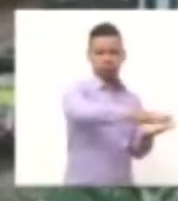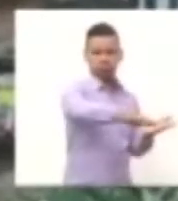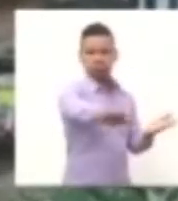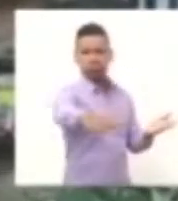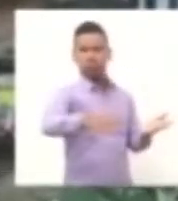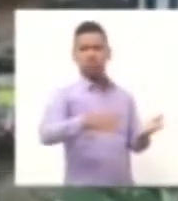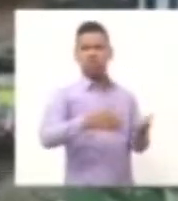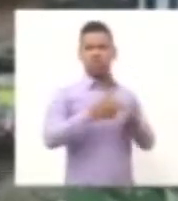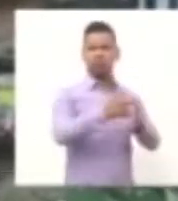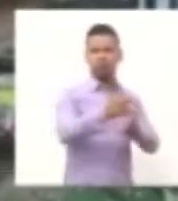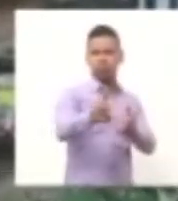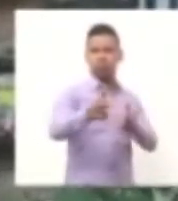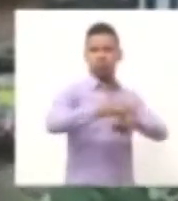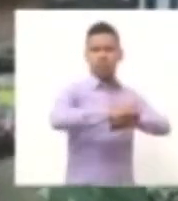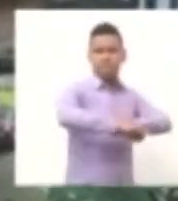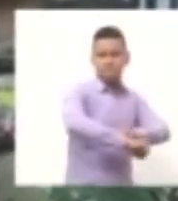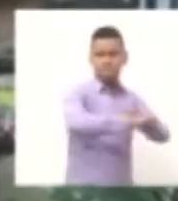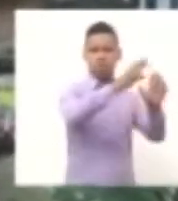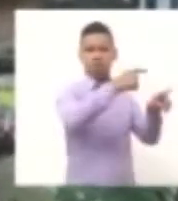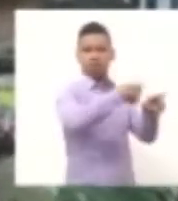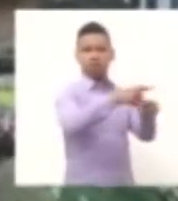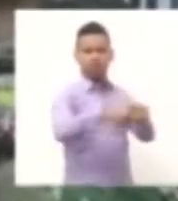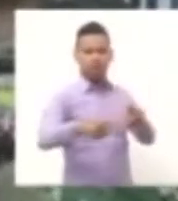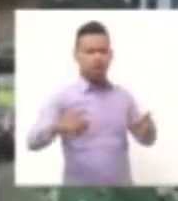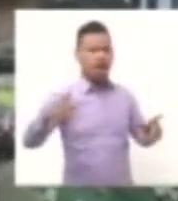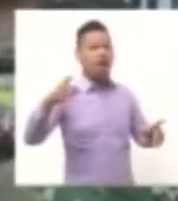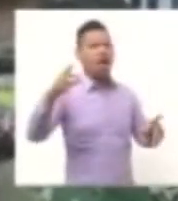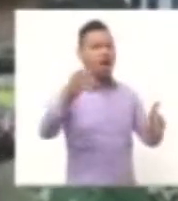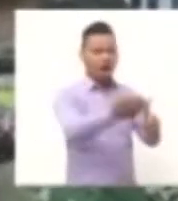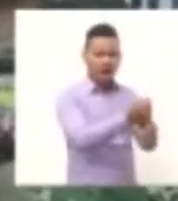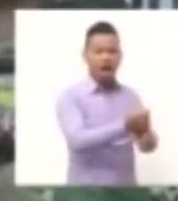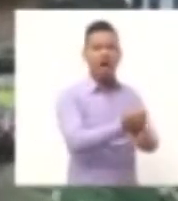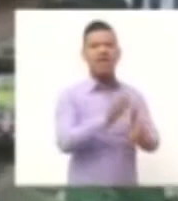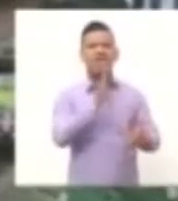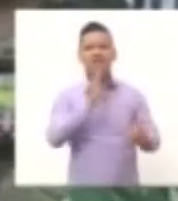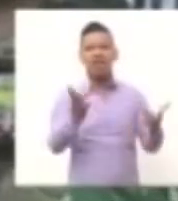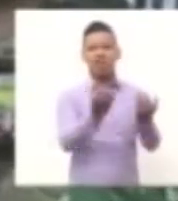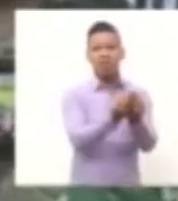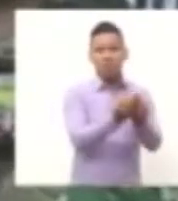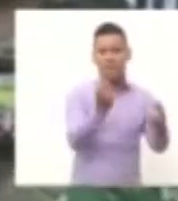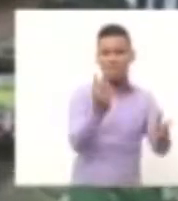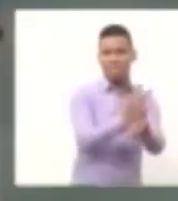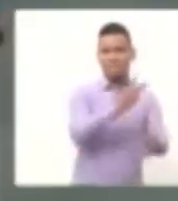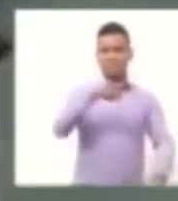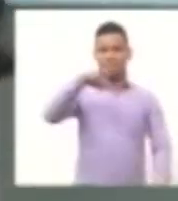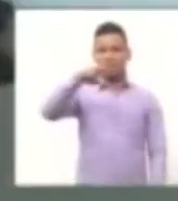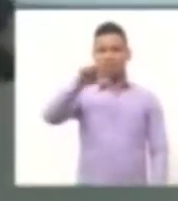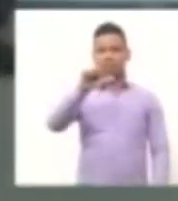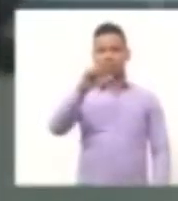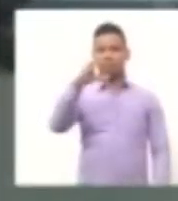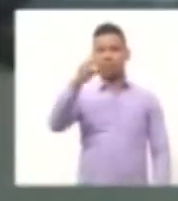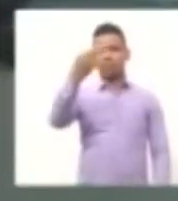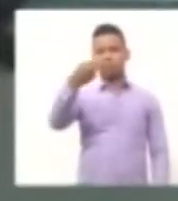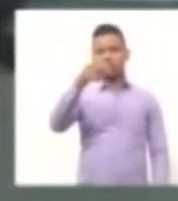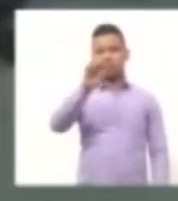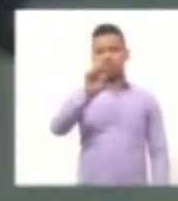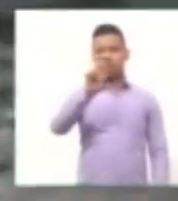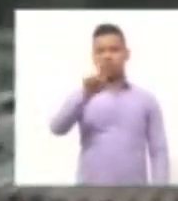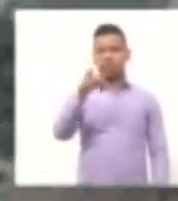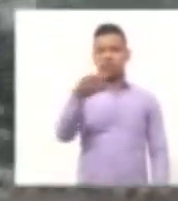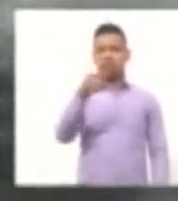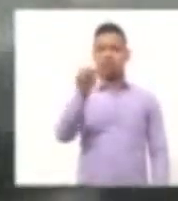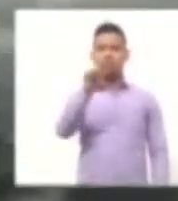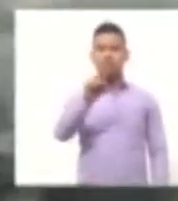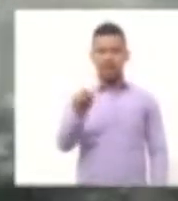perteneciente al grupo delictivo Los Pachenga, el cual consiste en la incautación de tres fusiles de